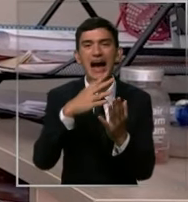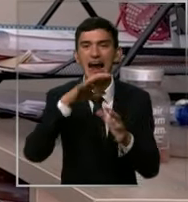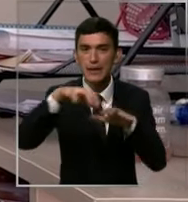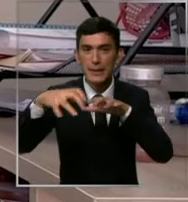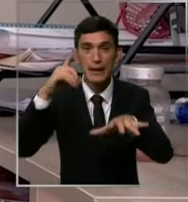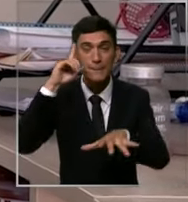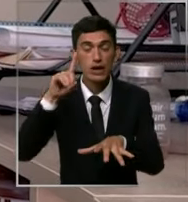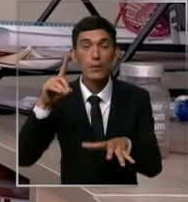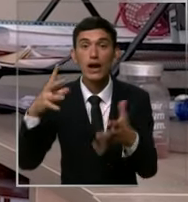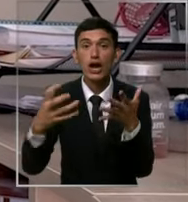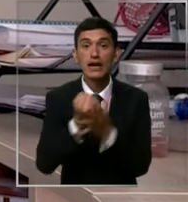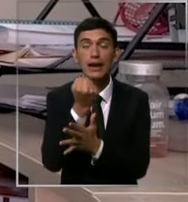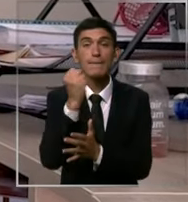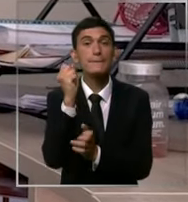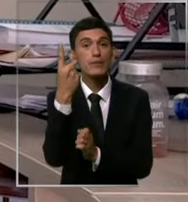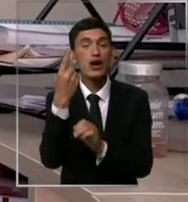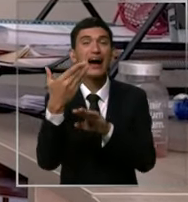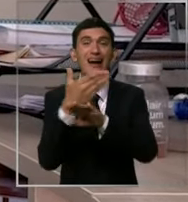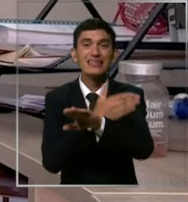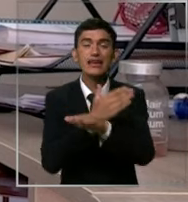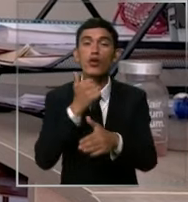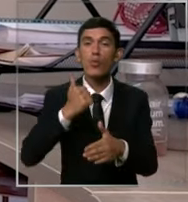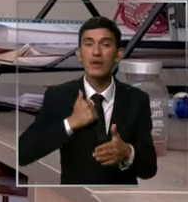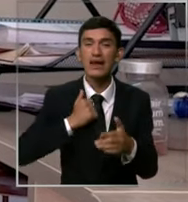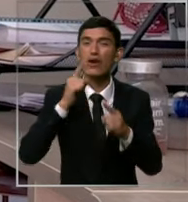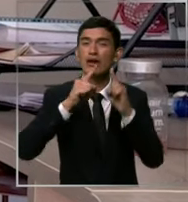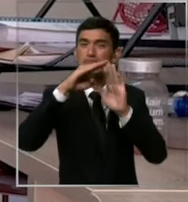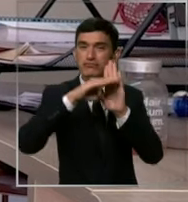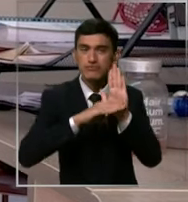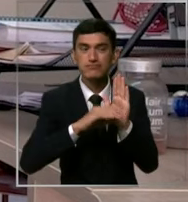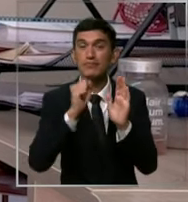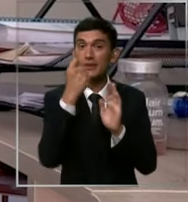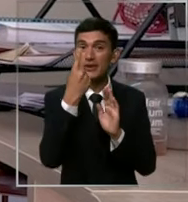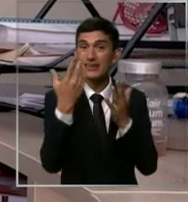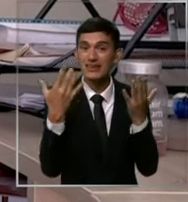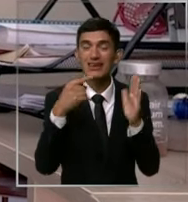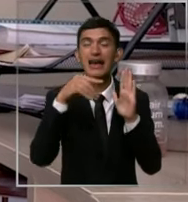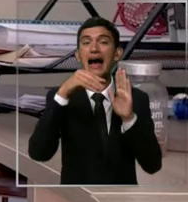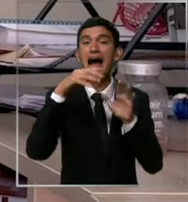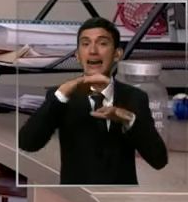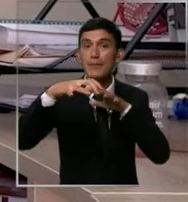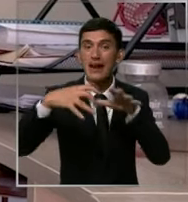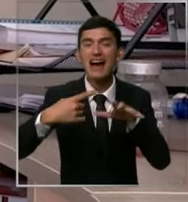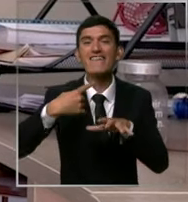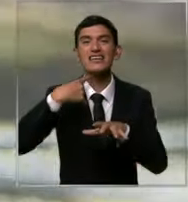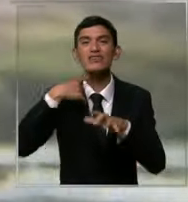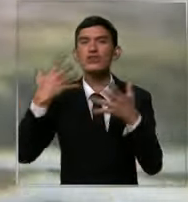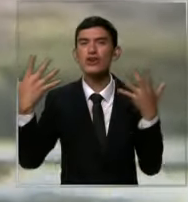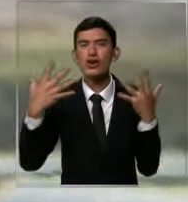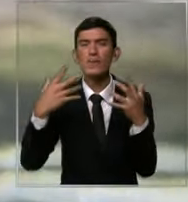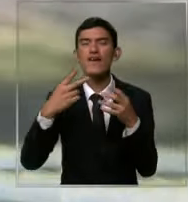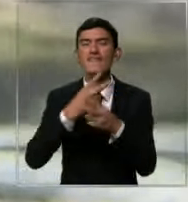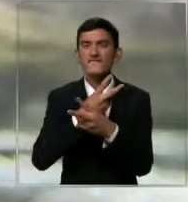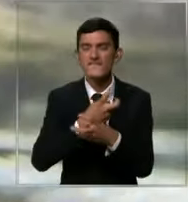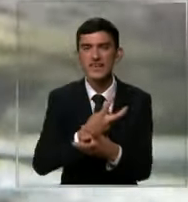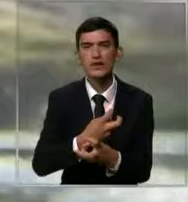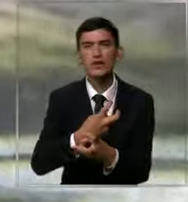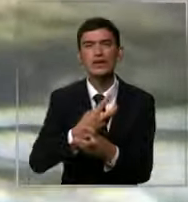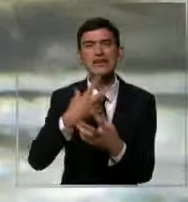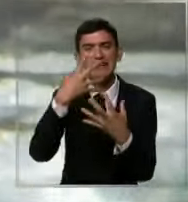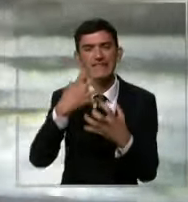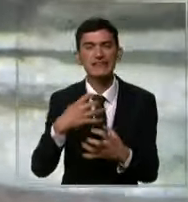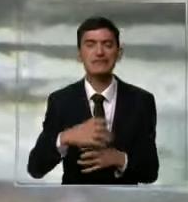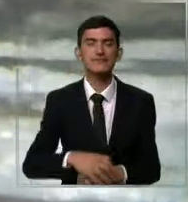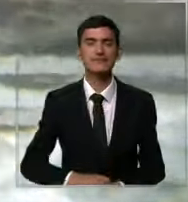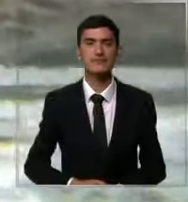animales, ellos tienen que cumplir con ciertos requisitos, entre otros que el animal se encuentre afectado por el virus de rabia canina. La Seremi de Salud respondió